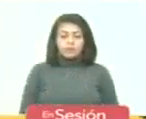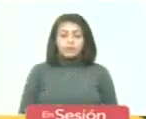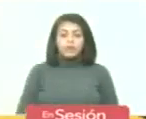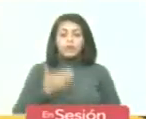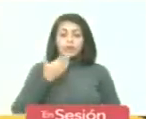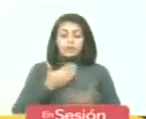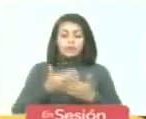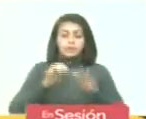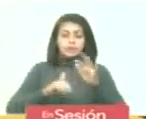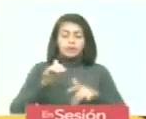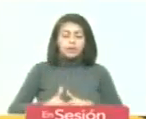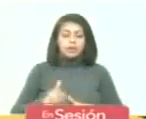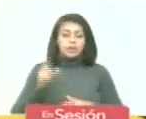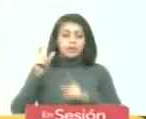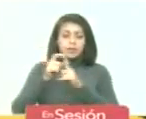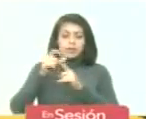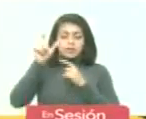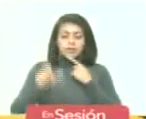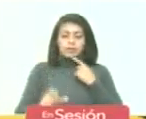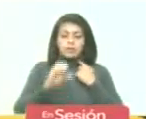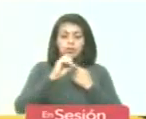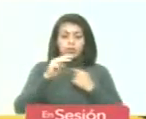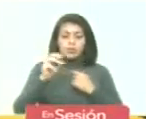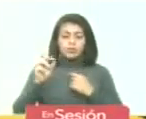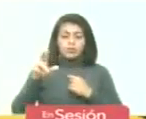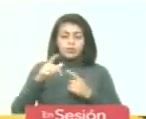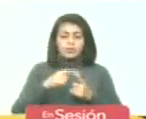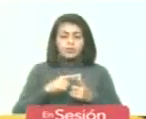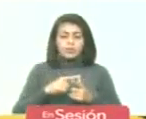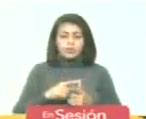secretaria. Dejamos el derecho de palabra al diputado Omar Ávila.